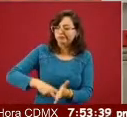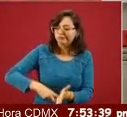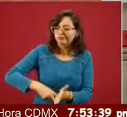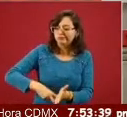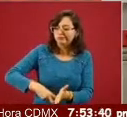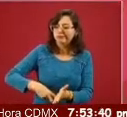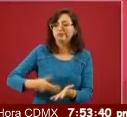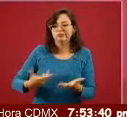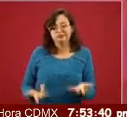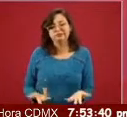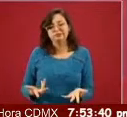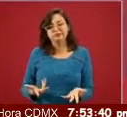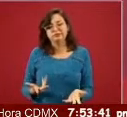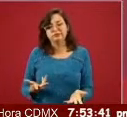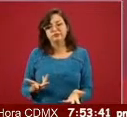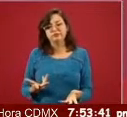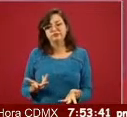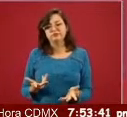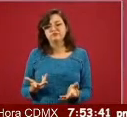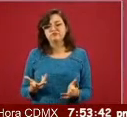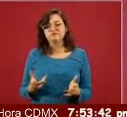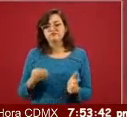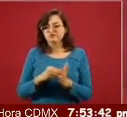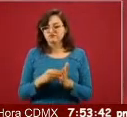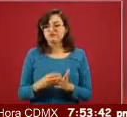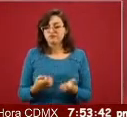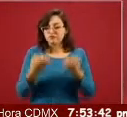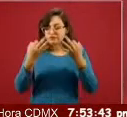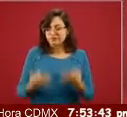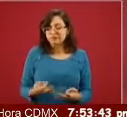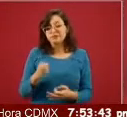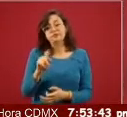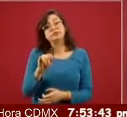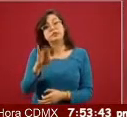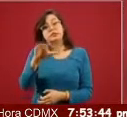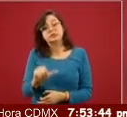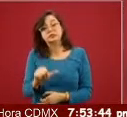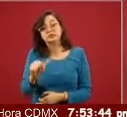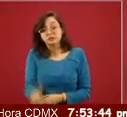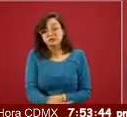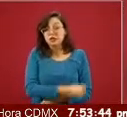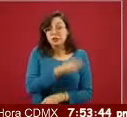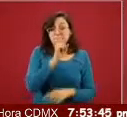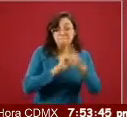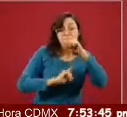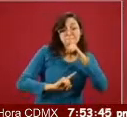sería seguramente asentado en una buena ética, que desmienta